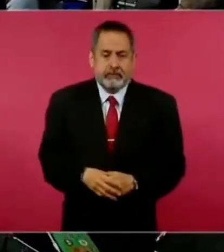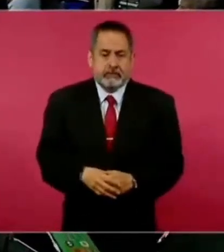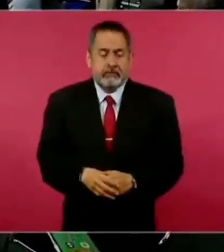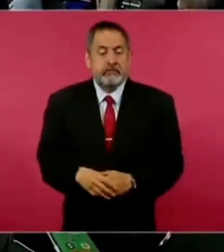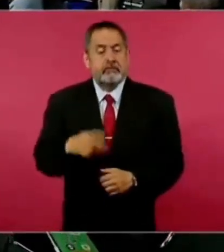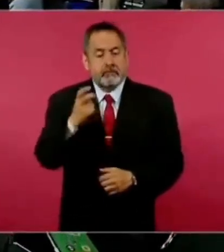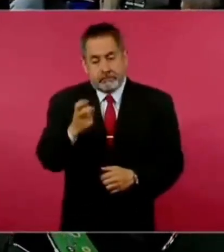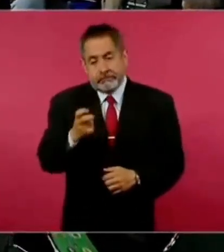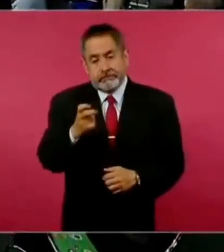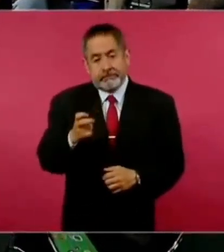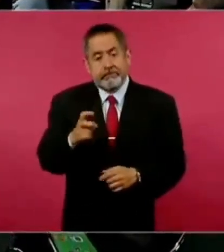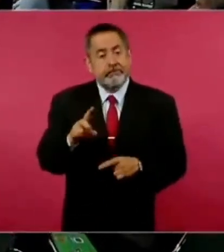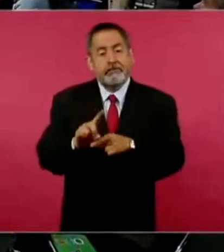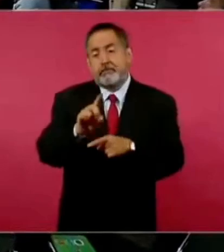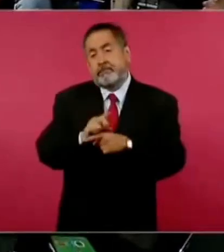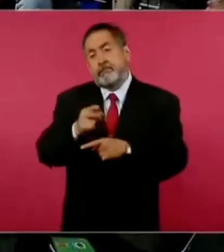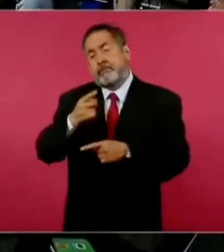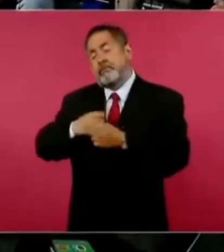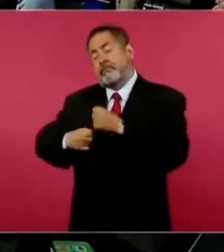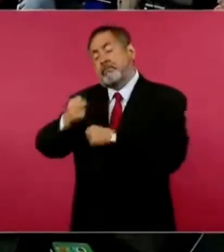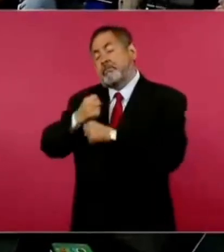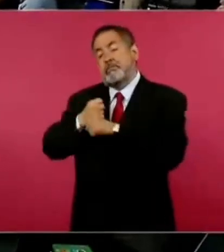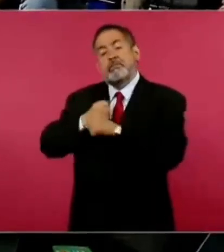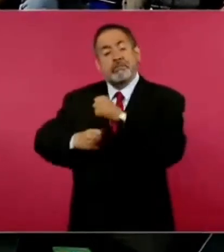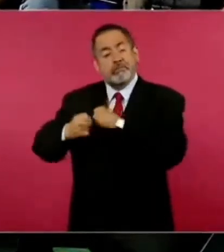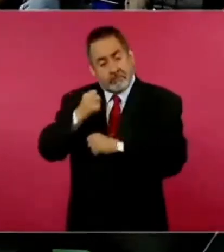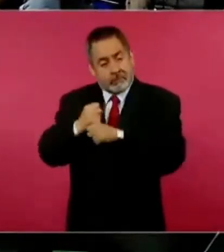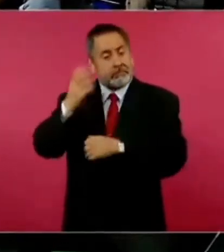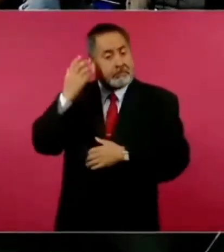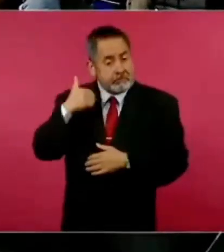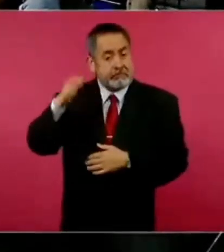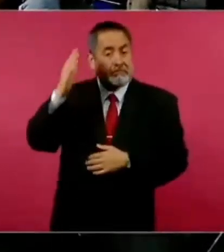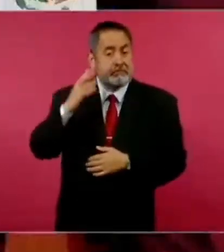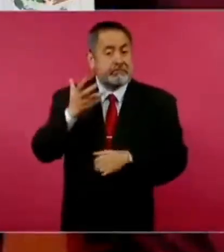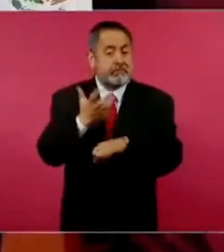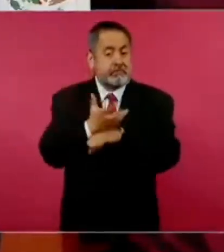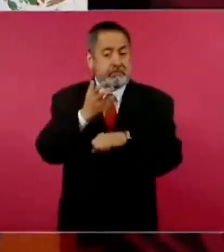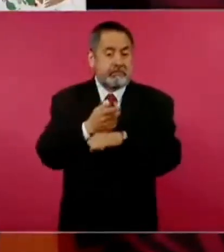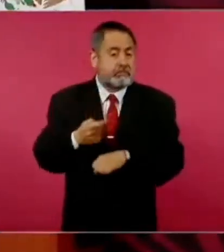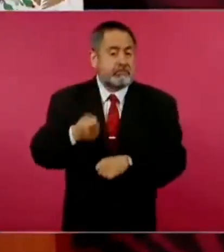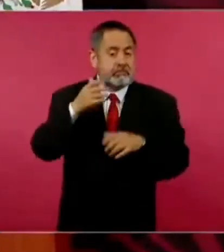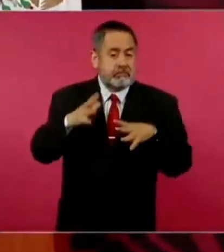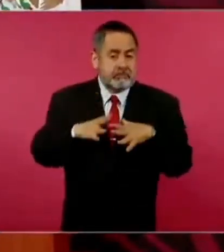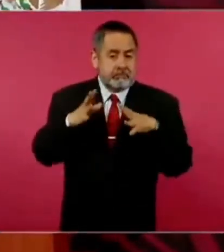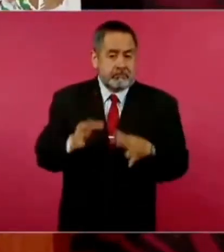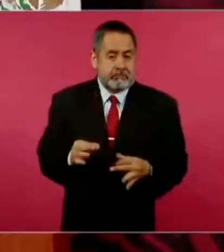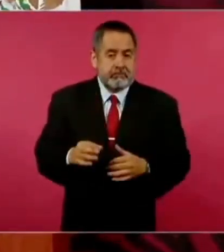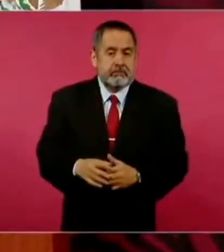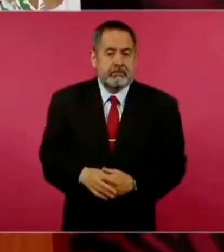Y eso viene desde la fundación de Estados Unidos.